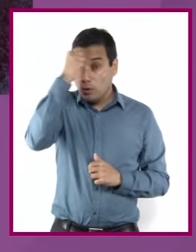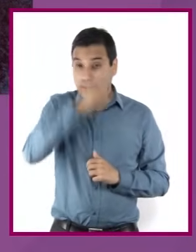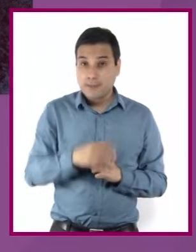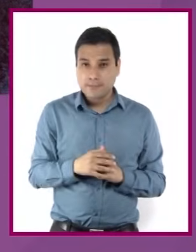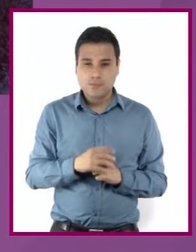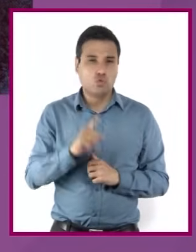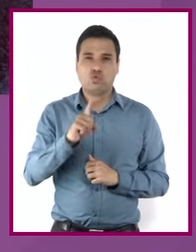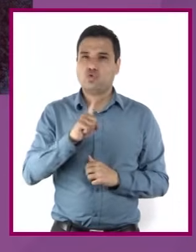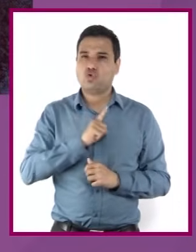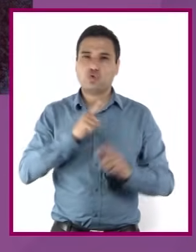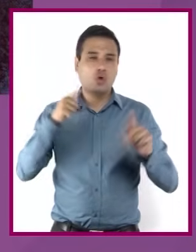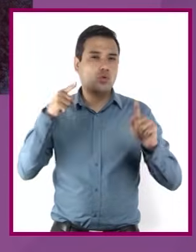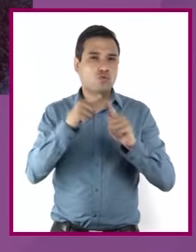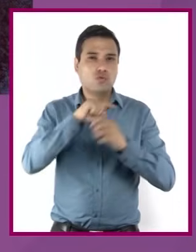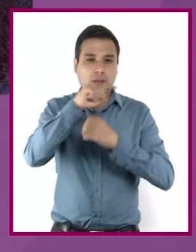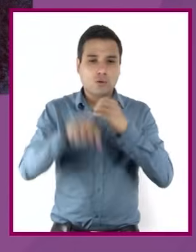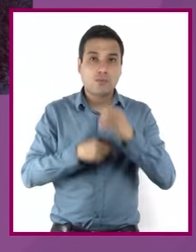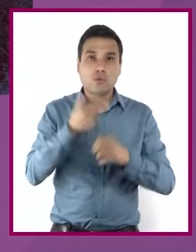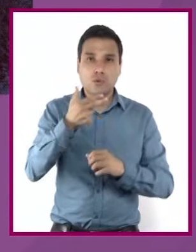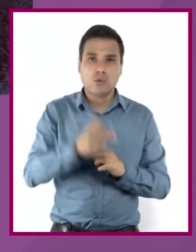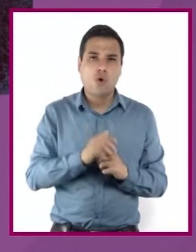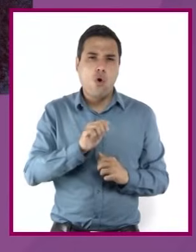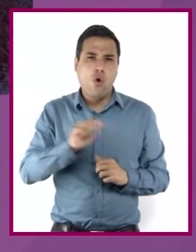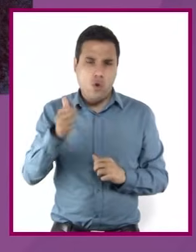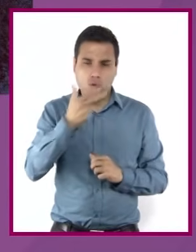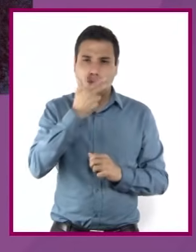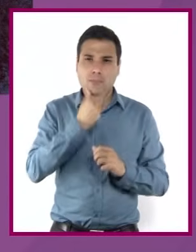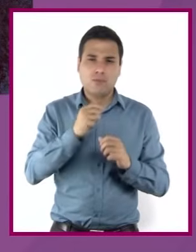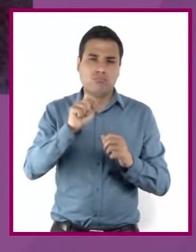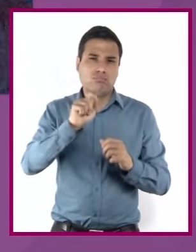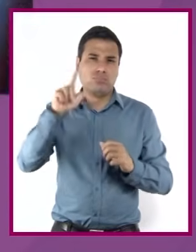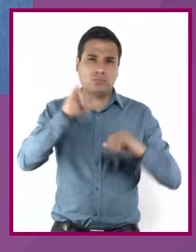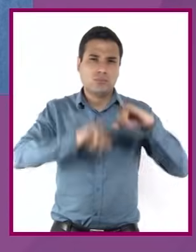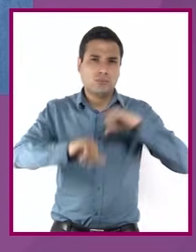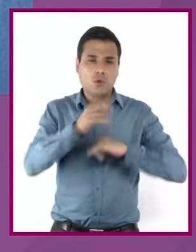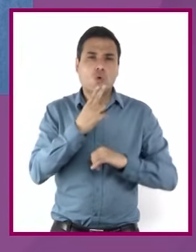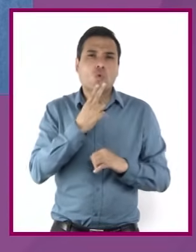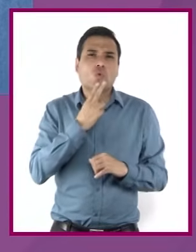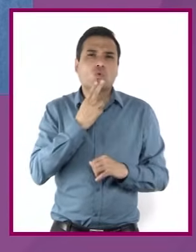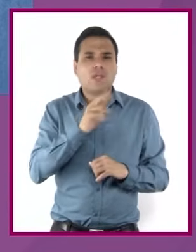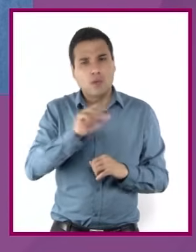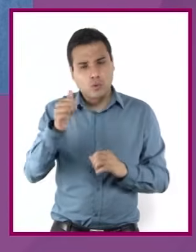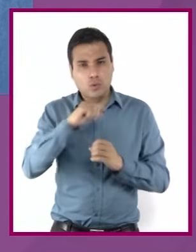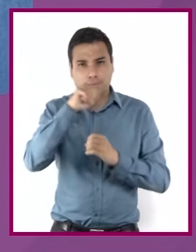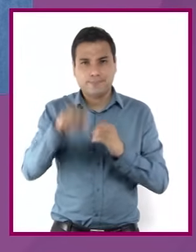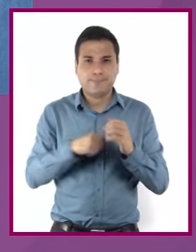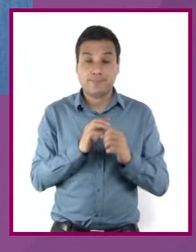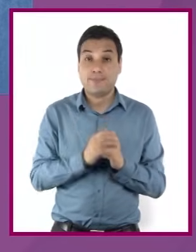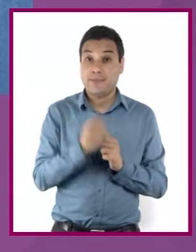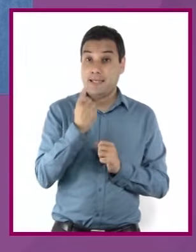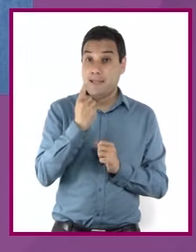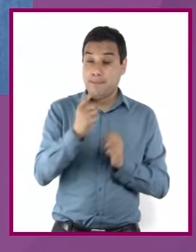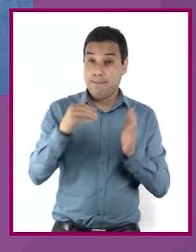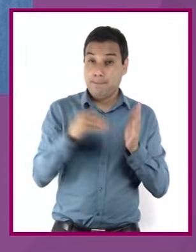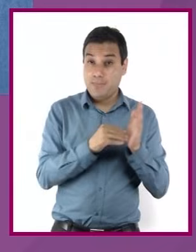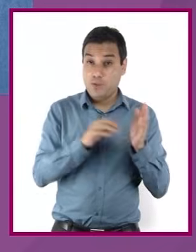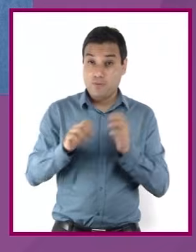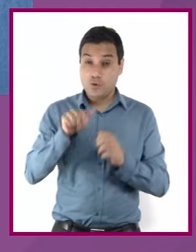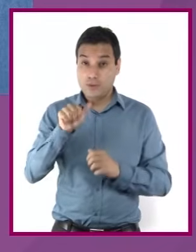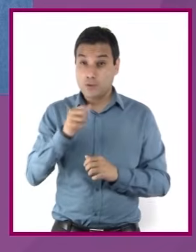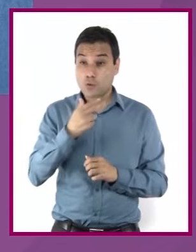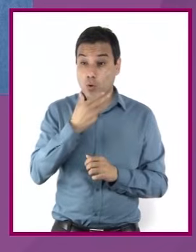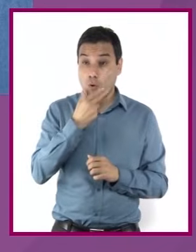del átomo de hidrógeno, pero otros científicos utilizaron átomos con más electrones. En 1916,